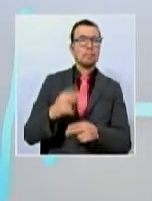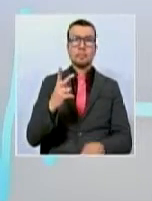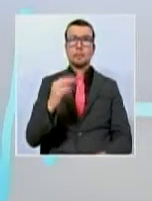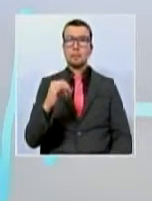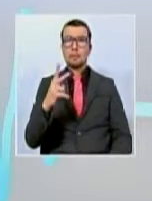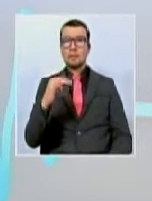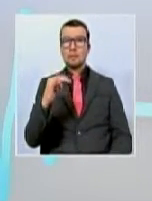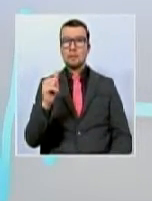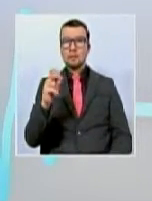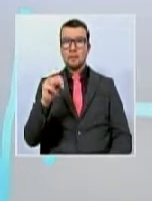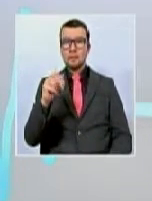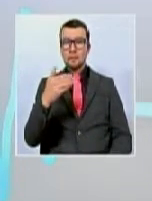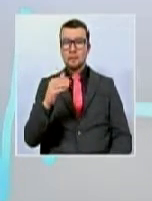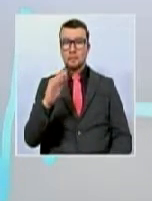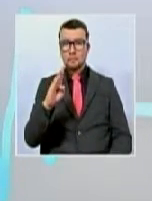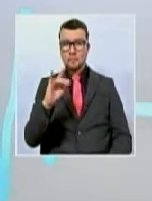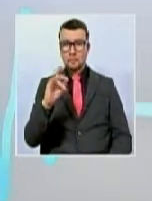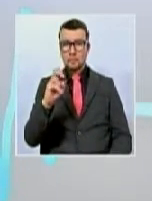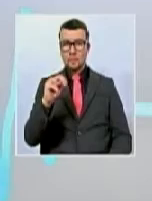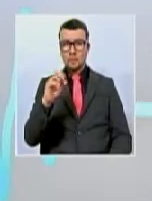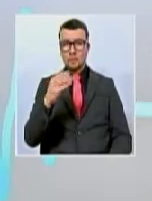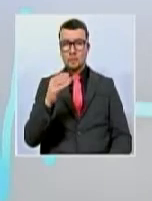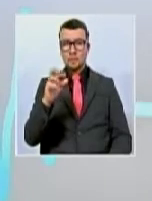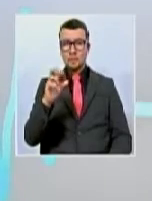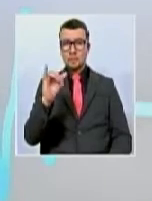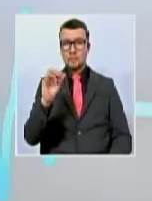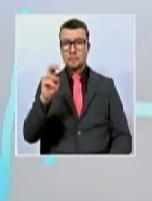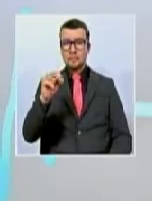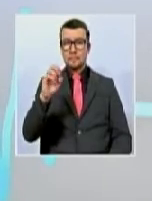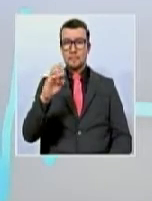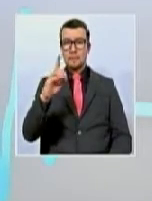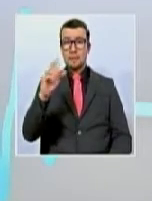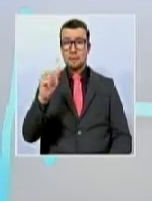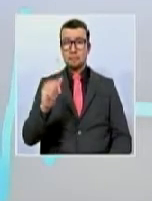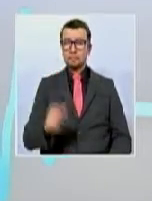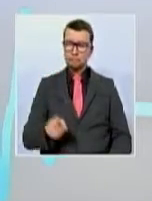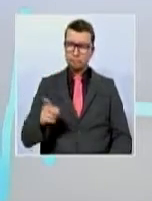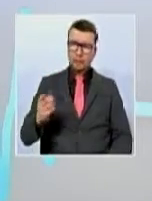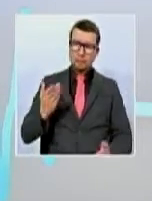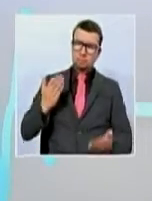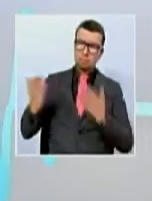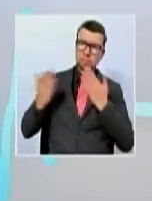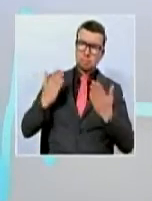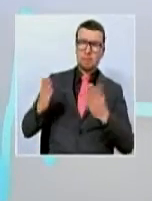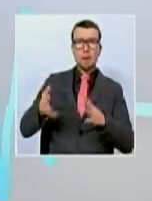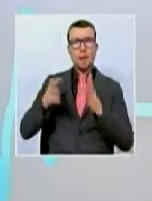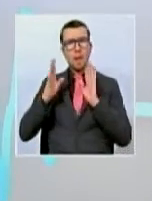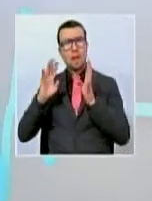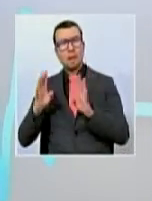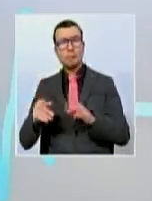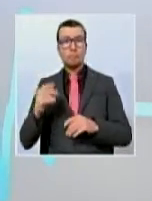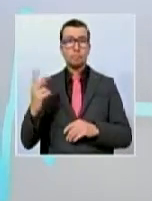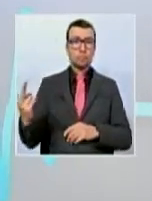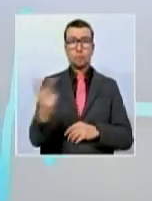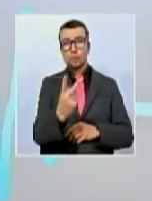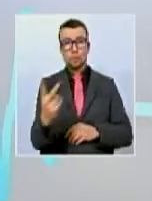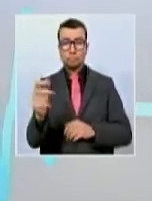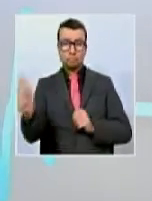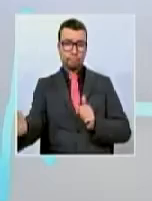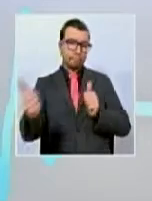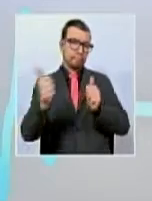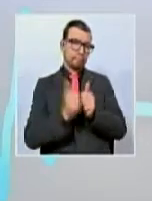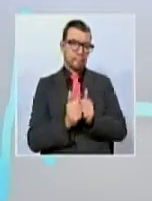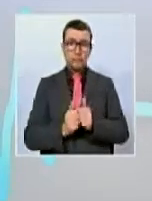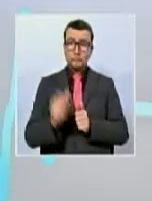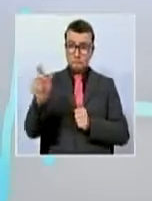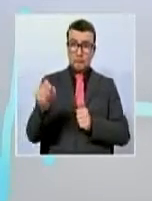Bueno Pineda, y con ella estaremos haciendo un conversatorio en compañía de dos personas, de